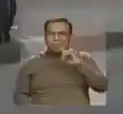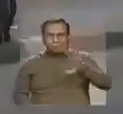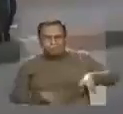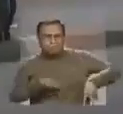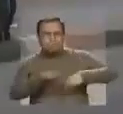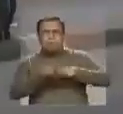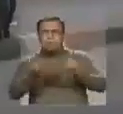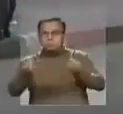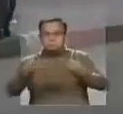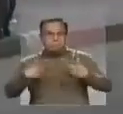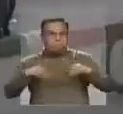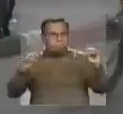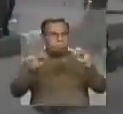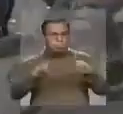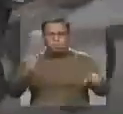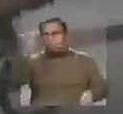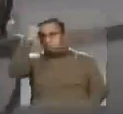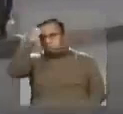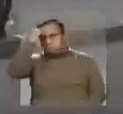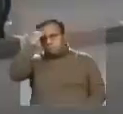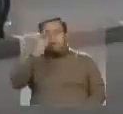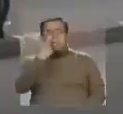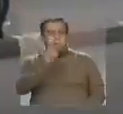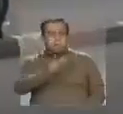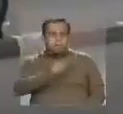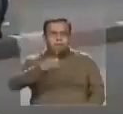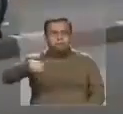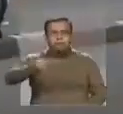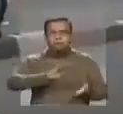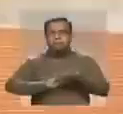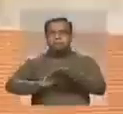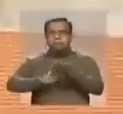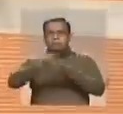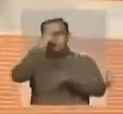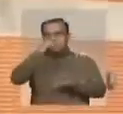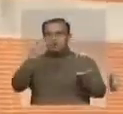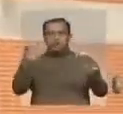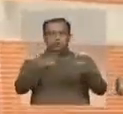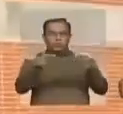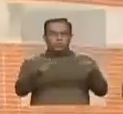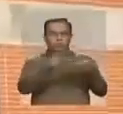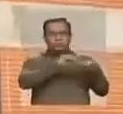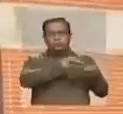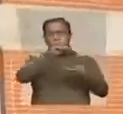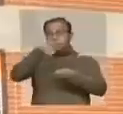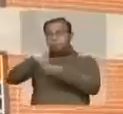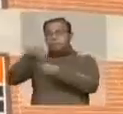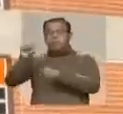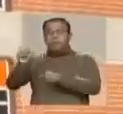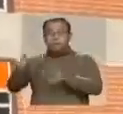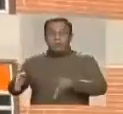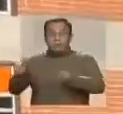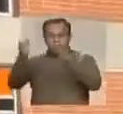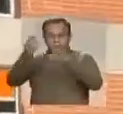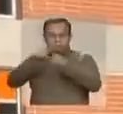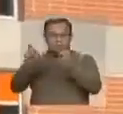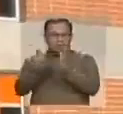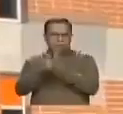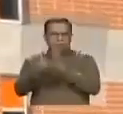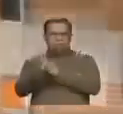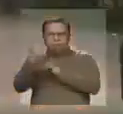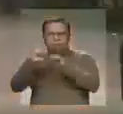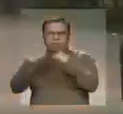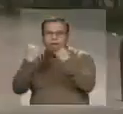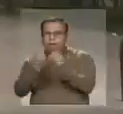más, no la entregan. Los acudientes denuncian que a raíz de la remodelación sus hijos fueron trasladados a la CDA de la institución, pero por falta